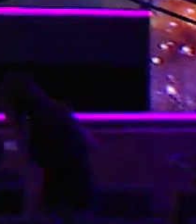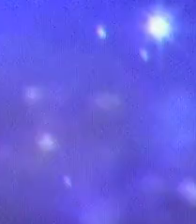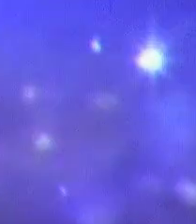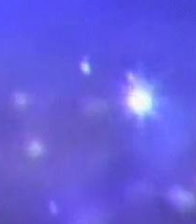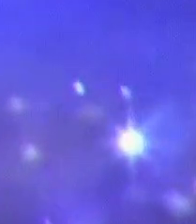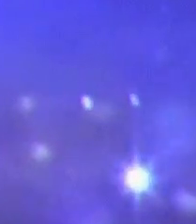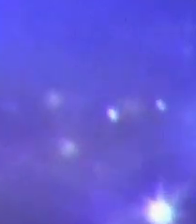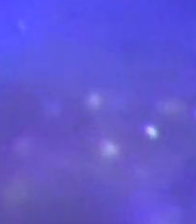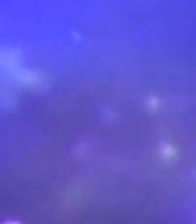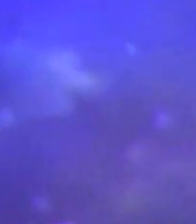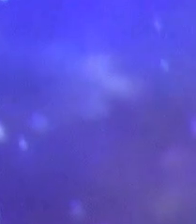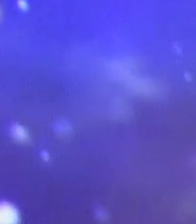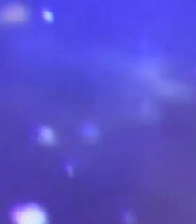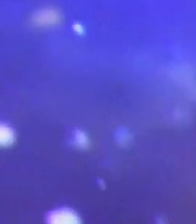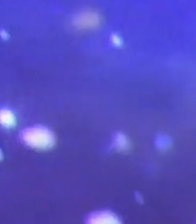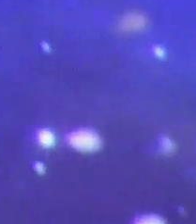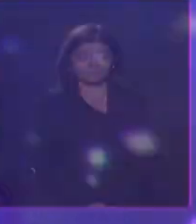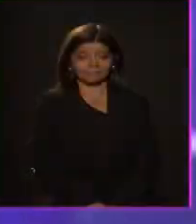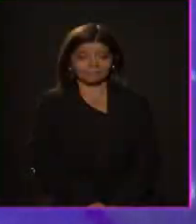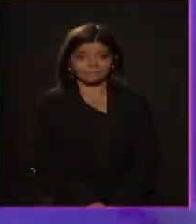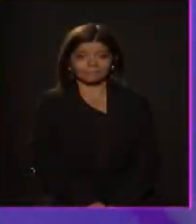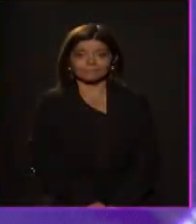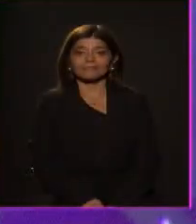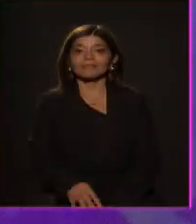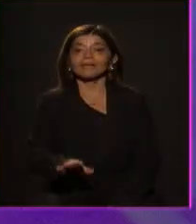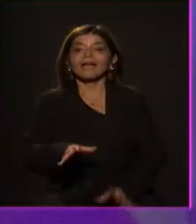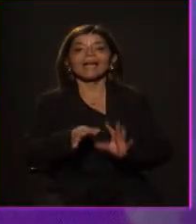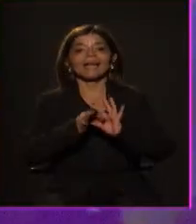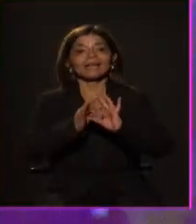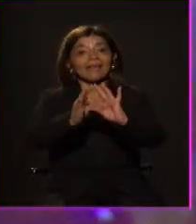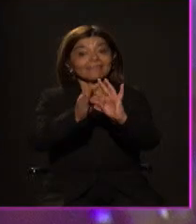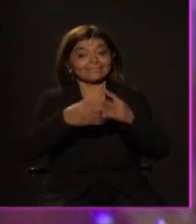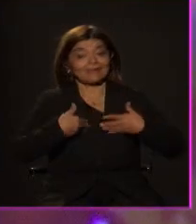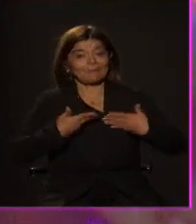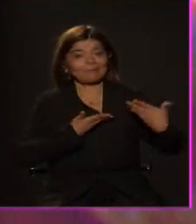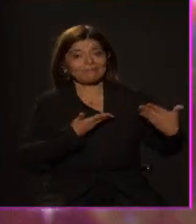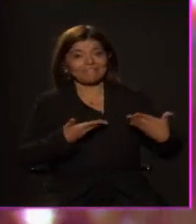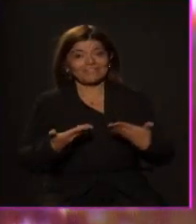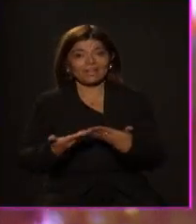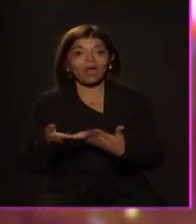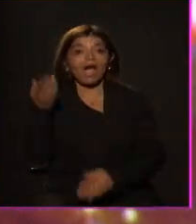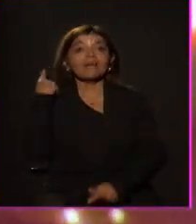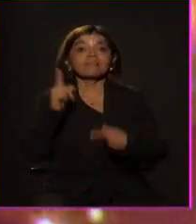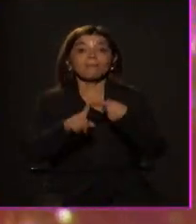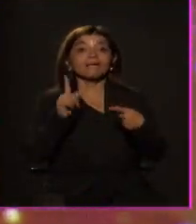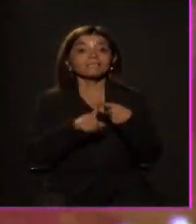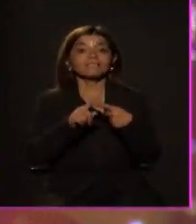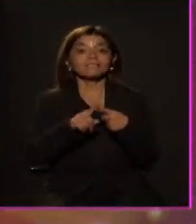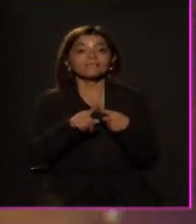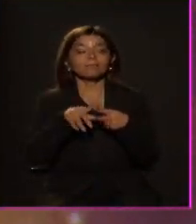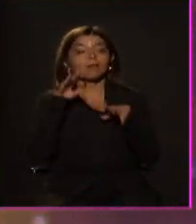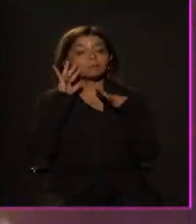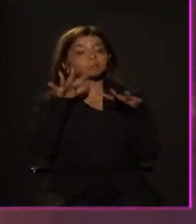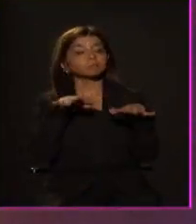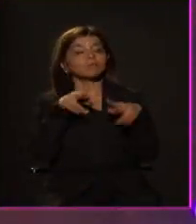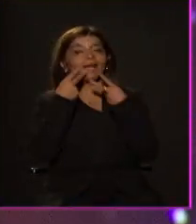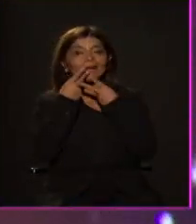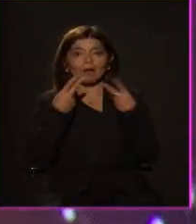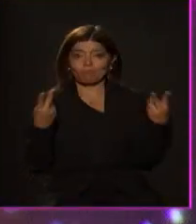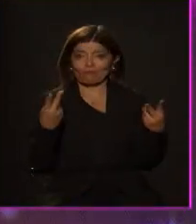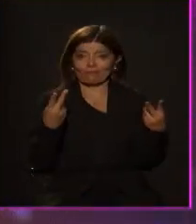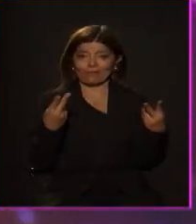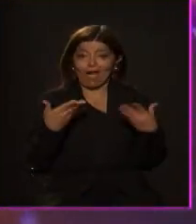Bueno, primero quería agradecer a los organizadores por la invitación. Yo participé muchas veces como en el público del Congreso Futuro, así que estoy